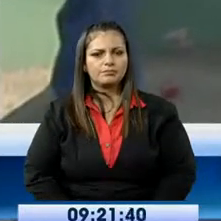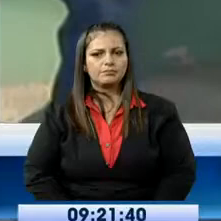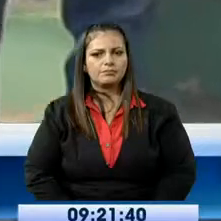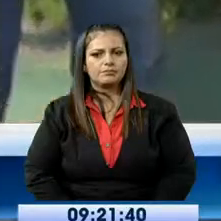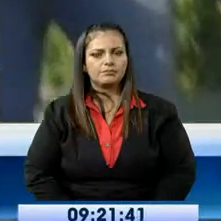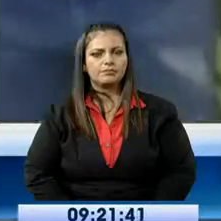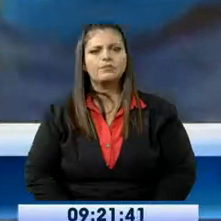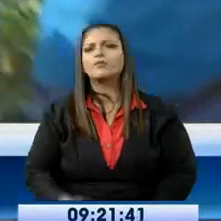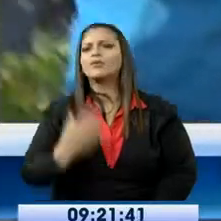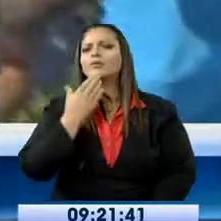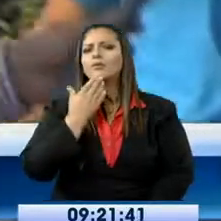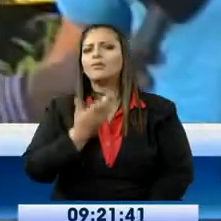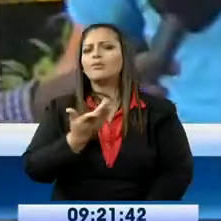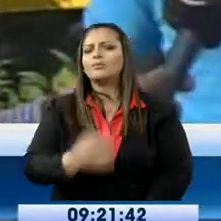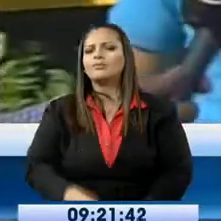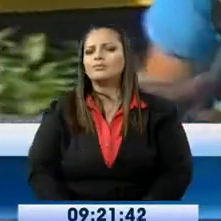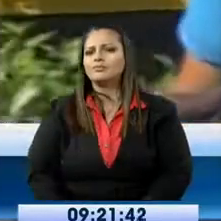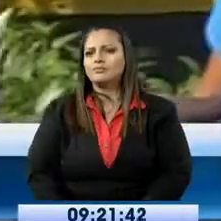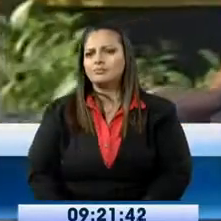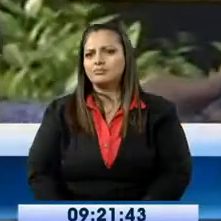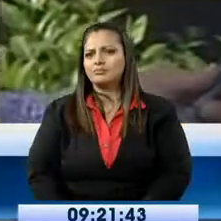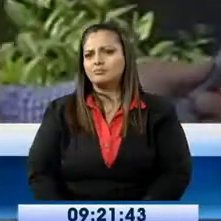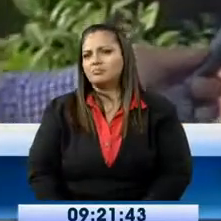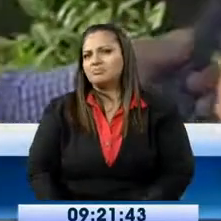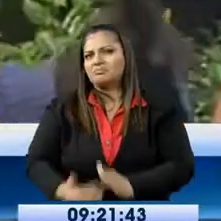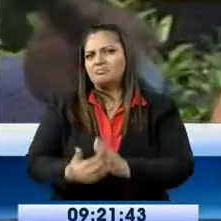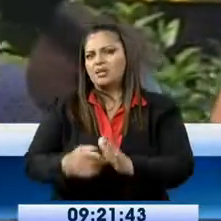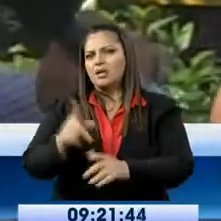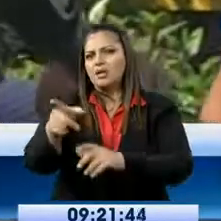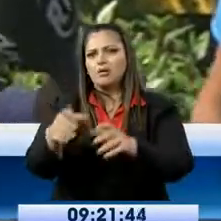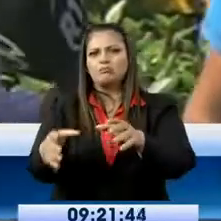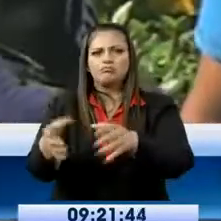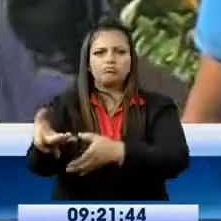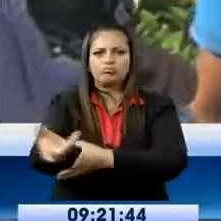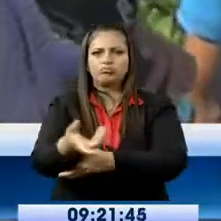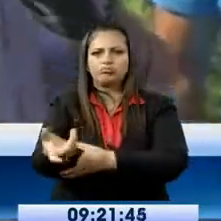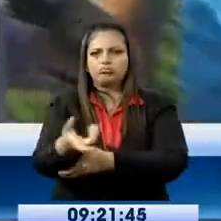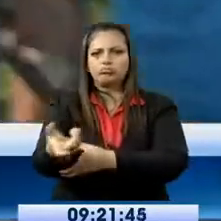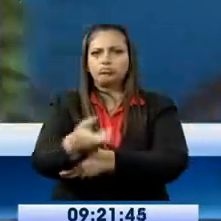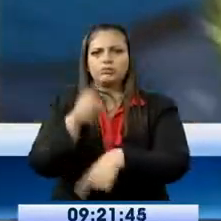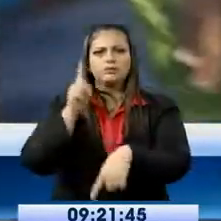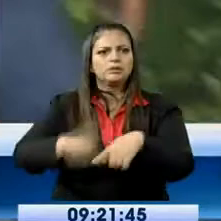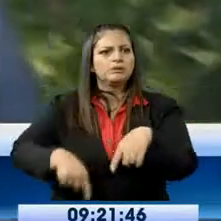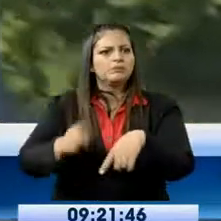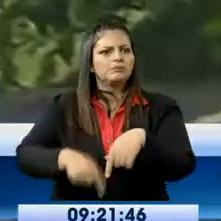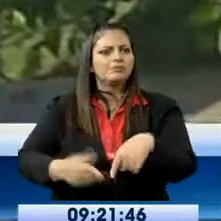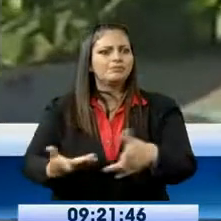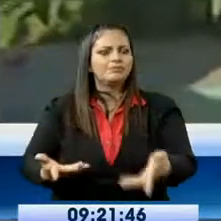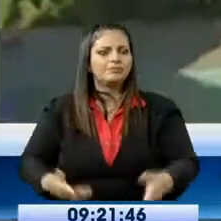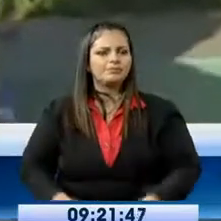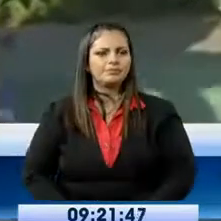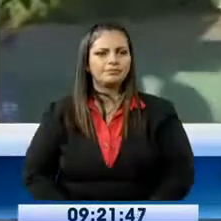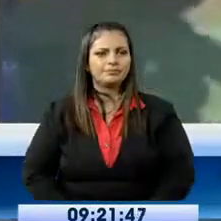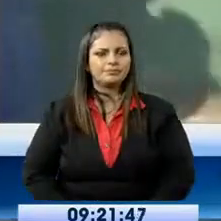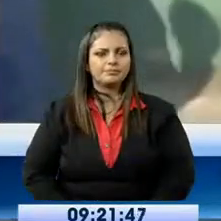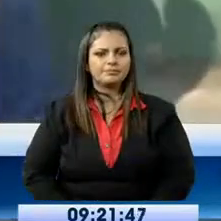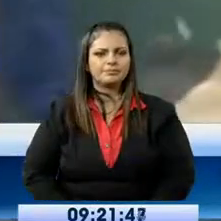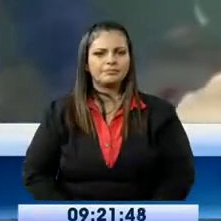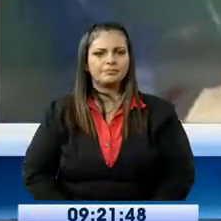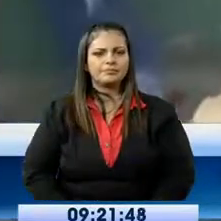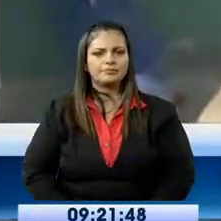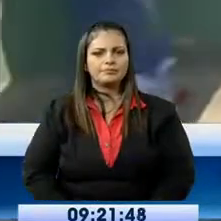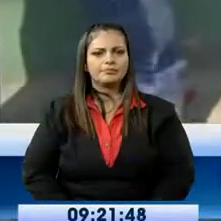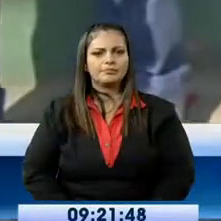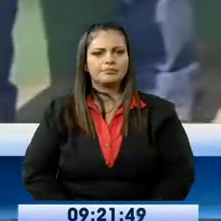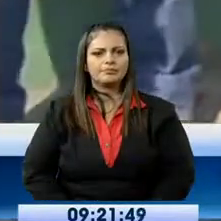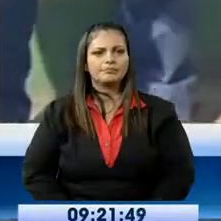cómo que solucione, por ejemplo, los bomberos, solucionar el problema. Claro que sí, miren, es importante, ¿eh? Por si acaso. Me llamó también la atención, por eso lo tengo que decir.